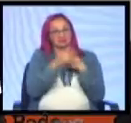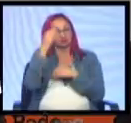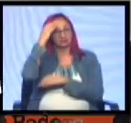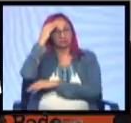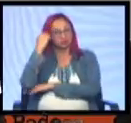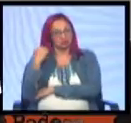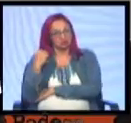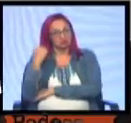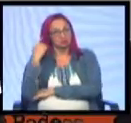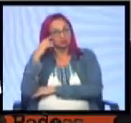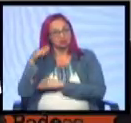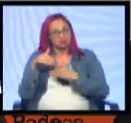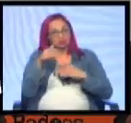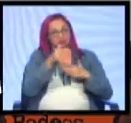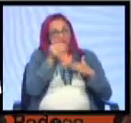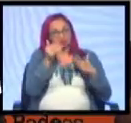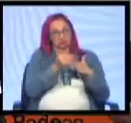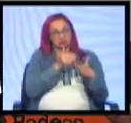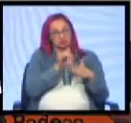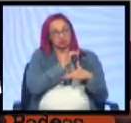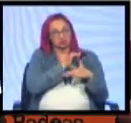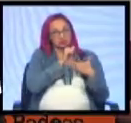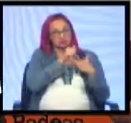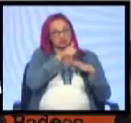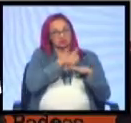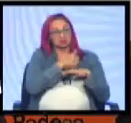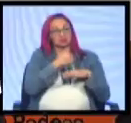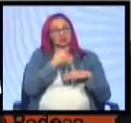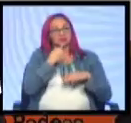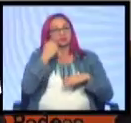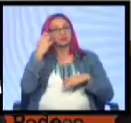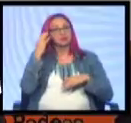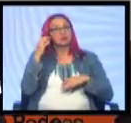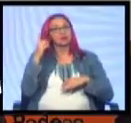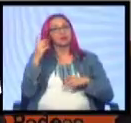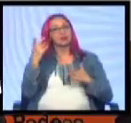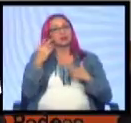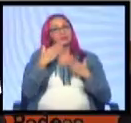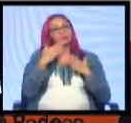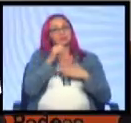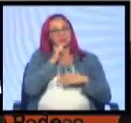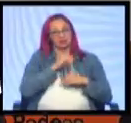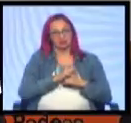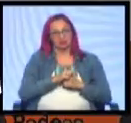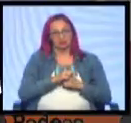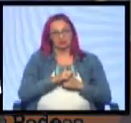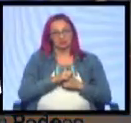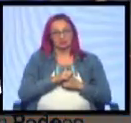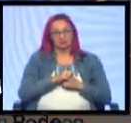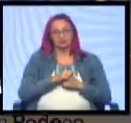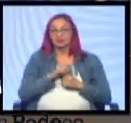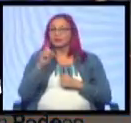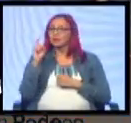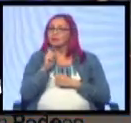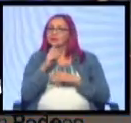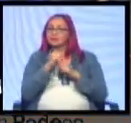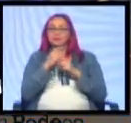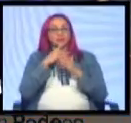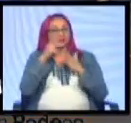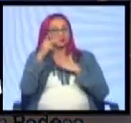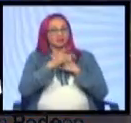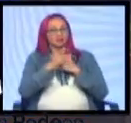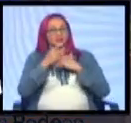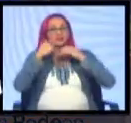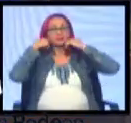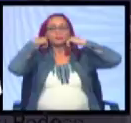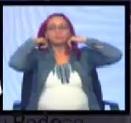qué? Porque todos esos recursos, como lo establecía doña Delia, van a manos privadas. Muy bien. Y doña Delia, ¿qué deberían de hacer los padres de familia, o en